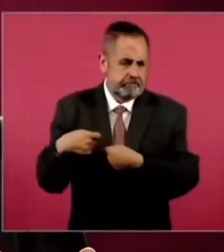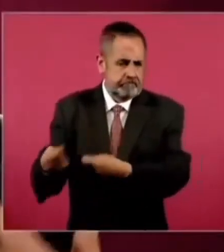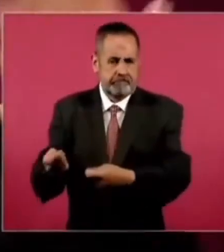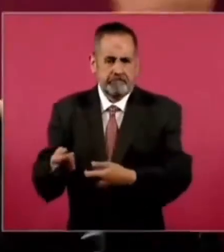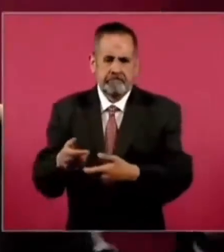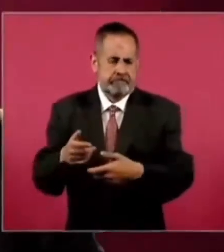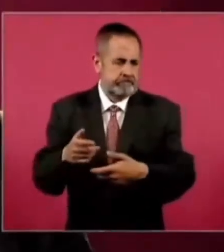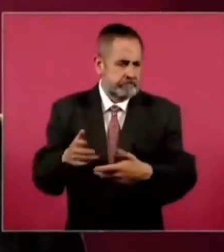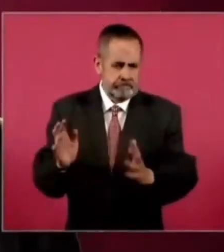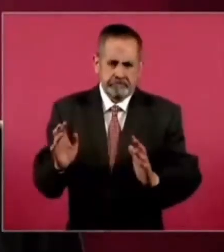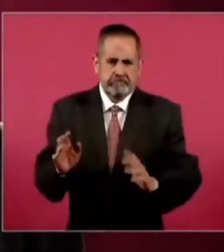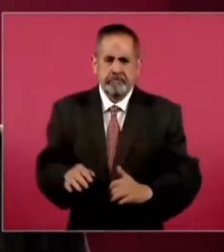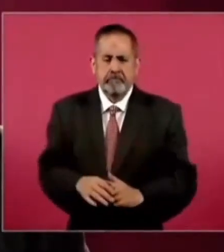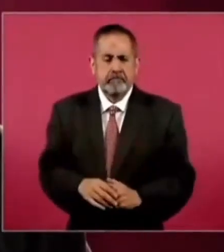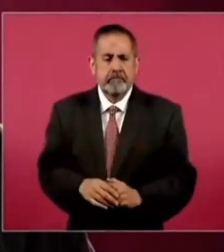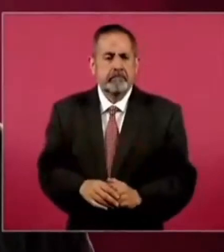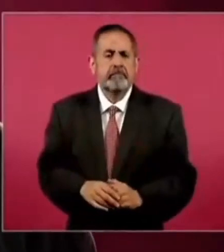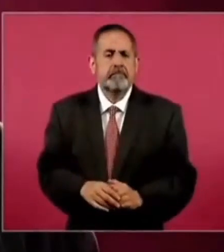no